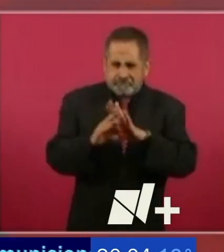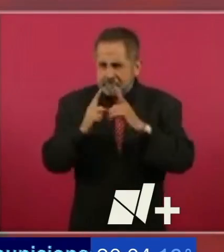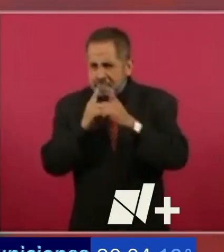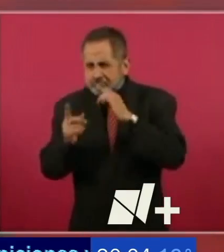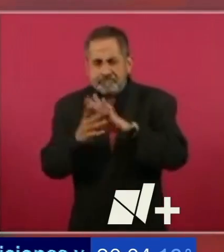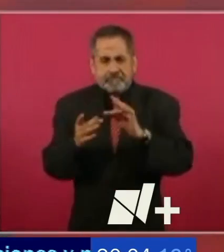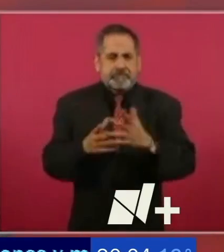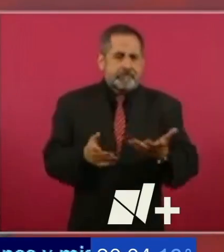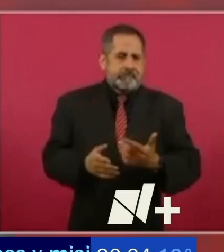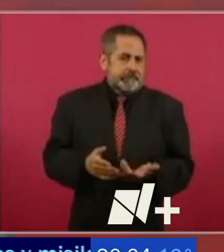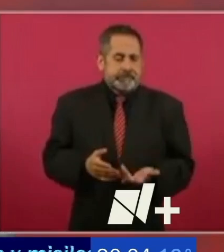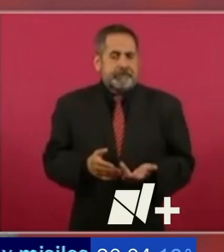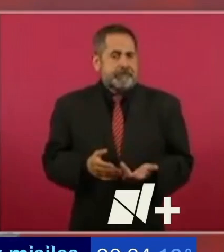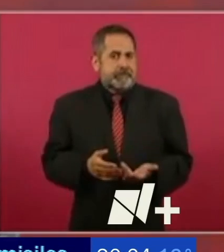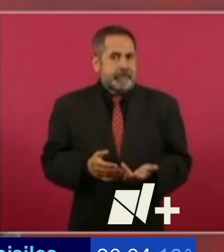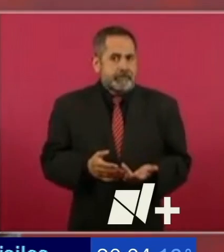no se puede